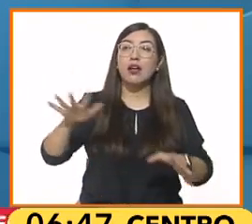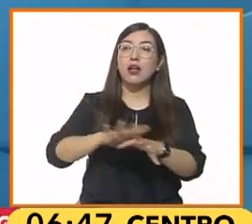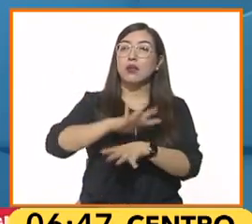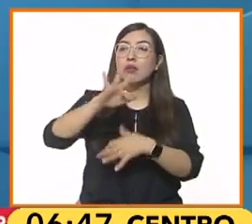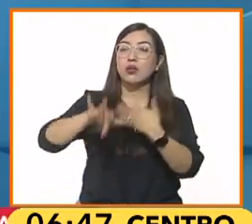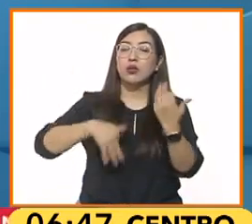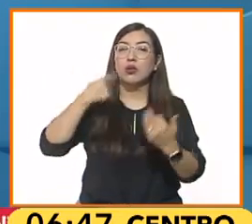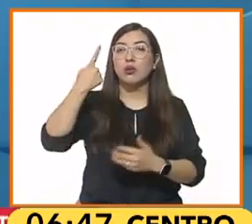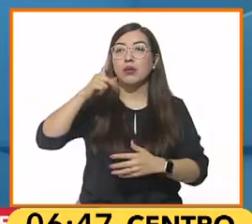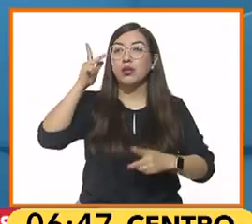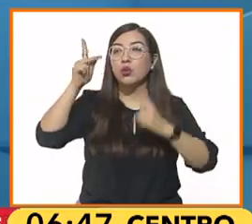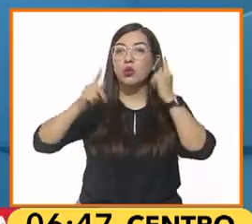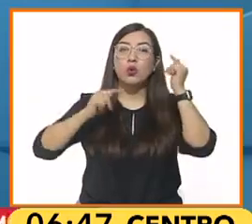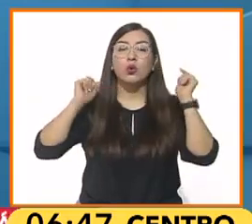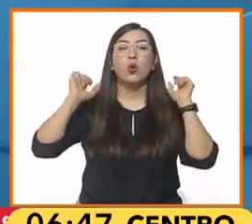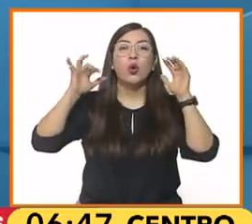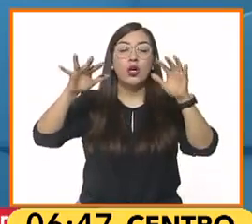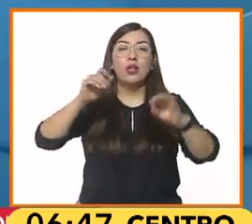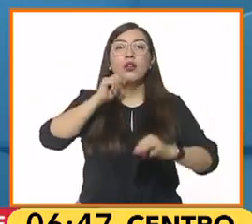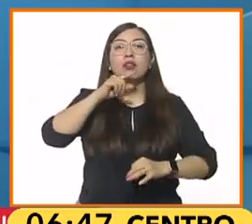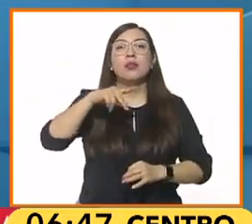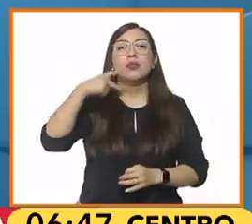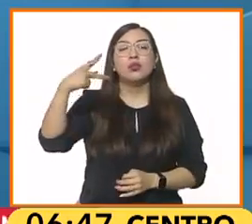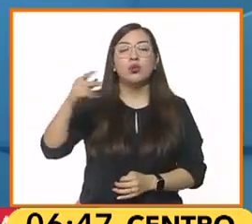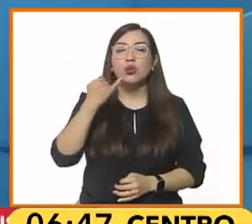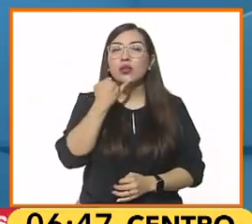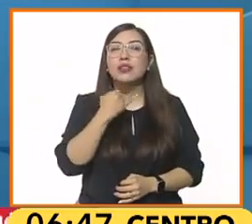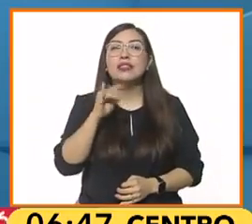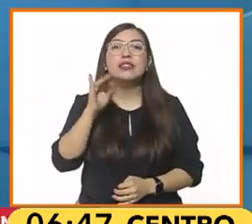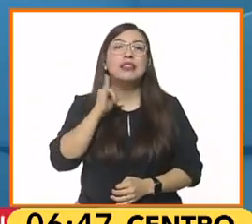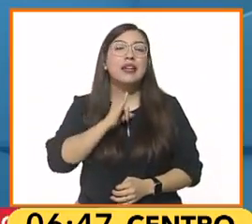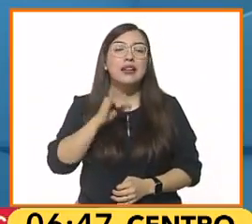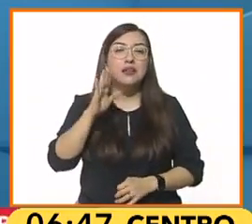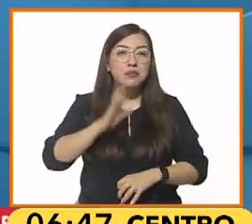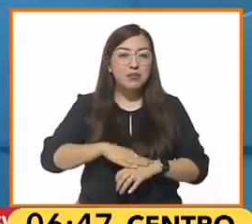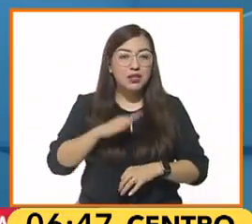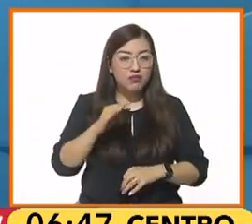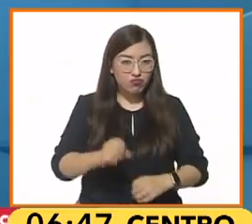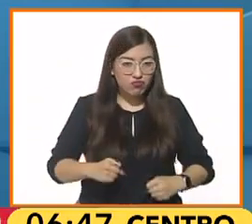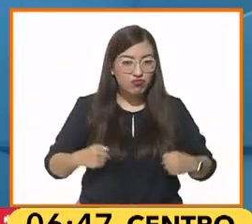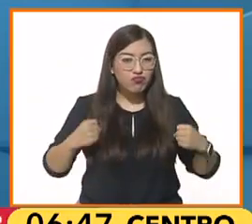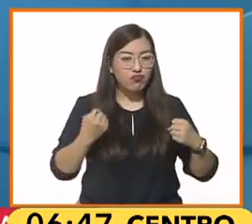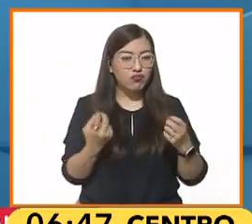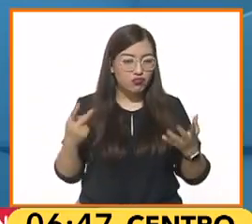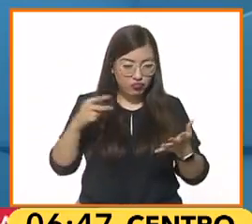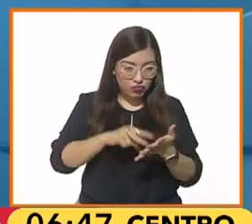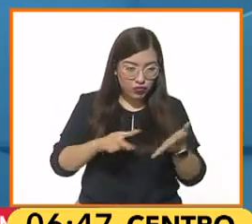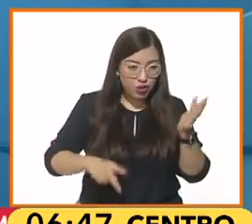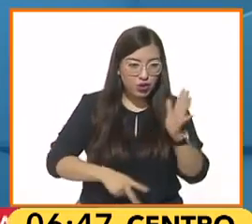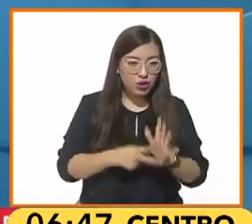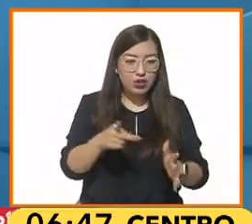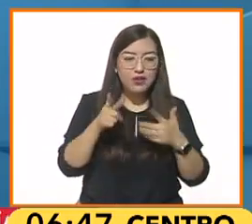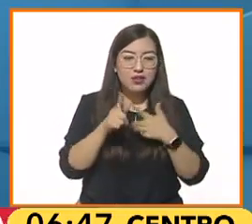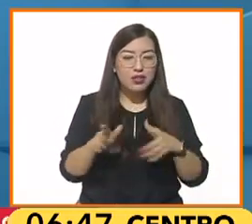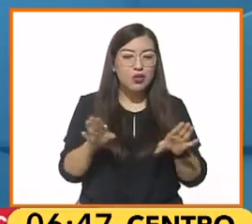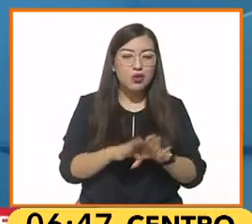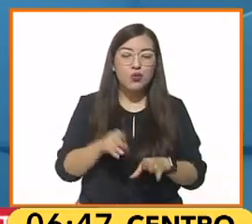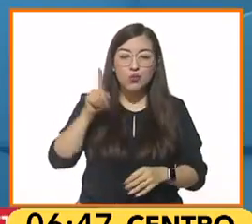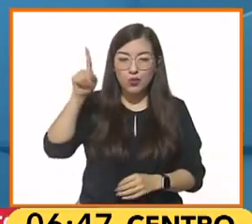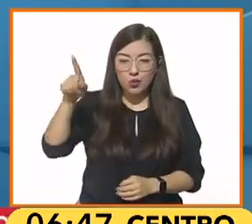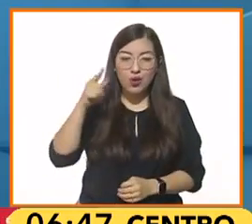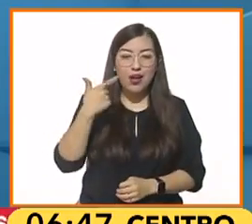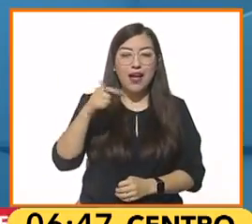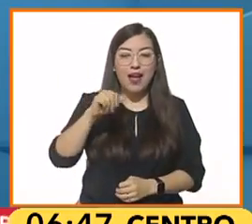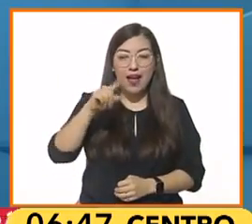definidas también las de Netanyahu, que cada vez se fortalece y parece que resurge de entre las cenizas para mantener la situación en Gaza como la